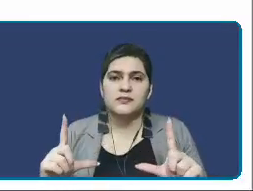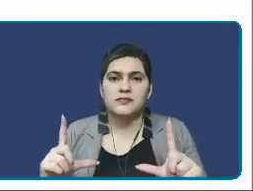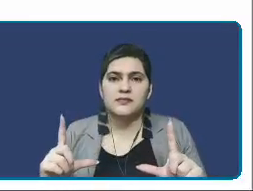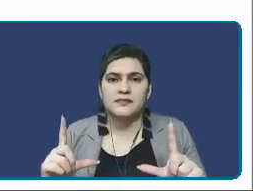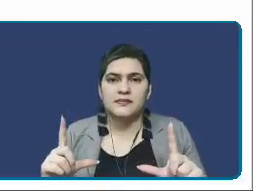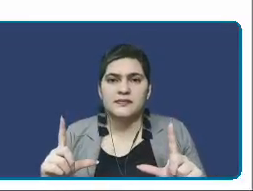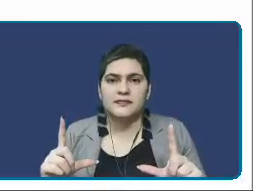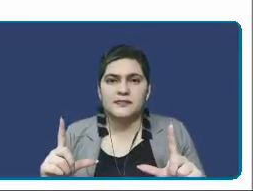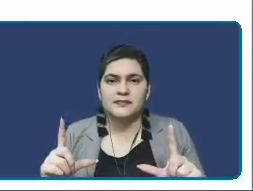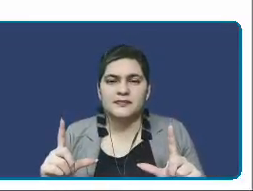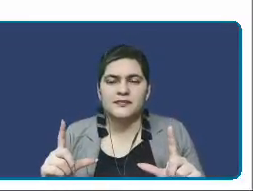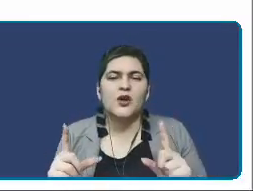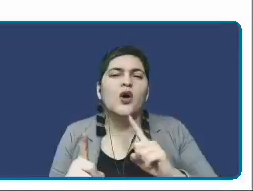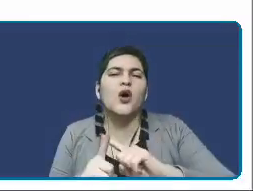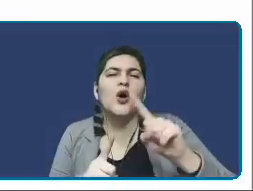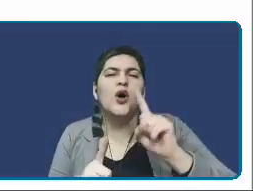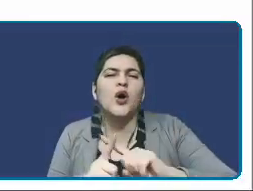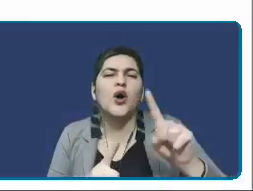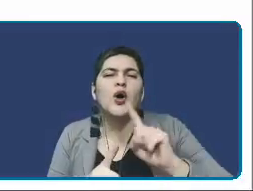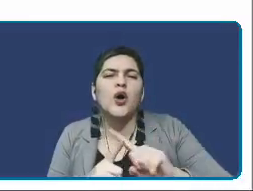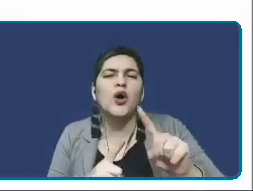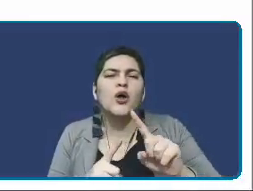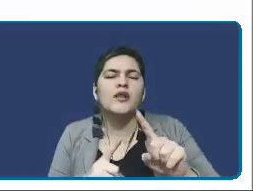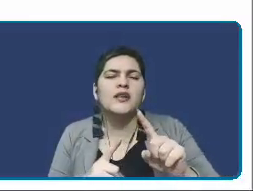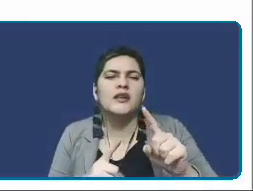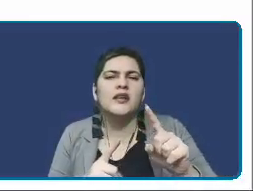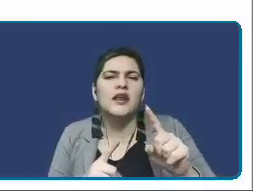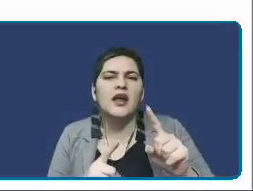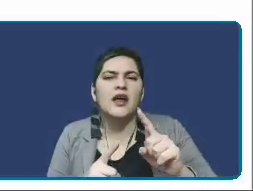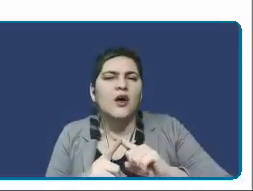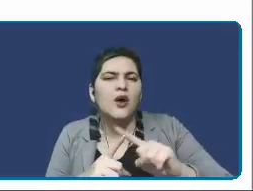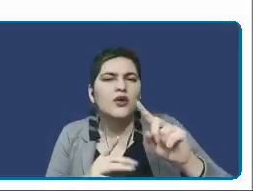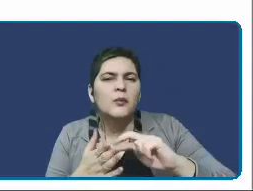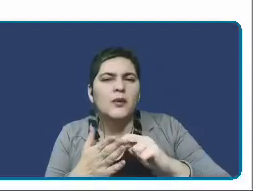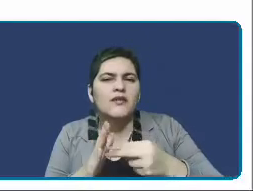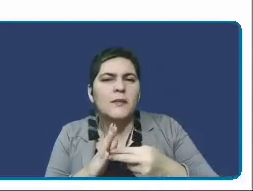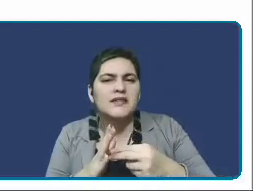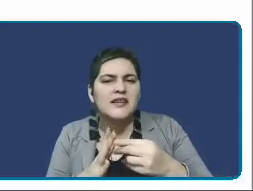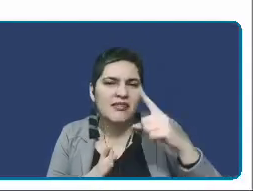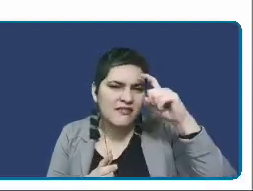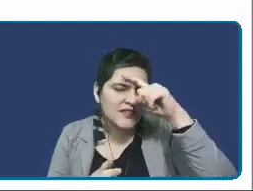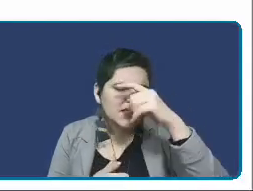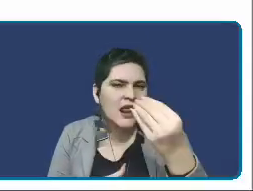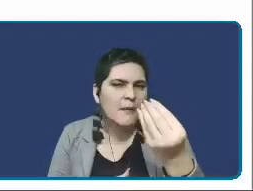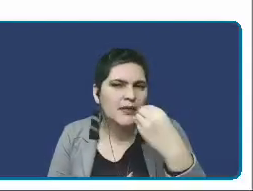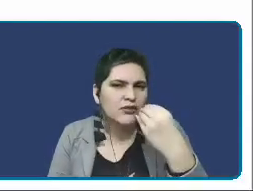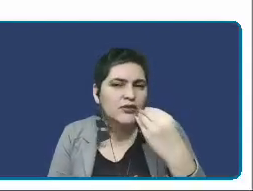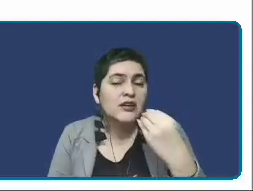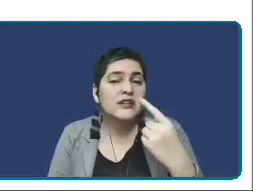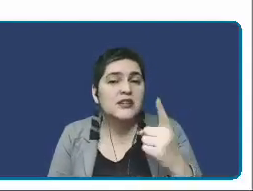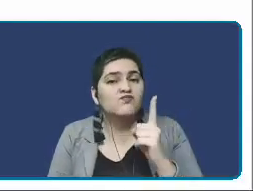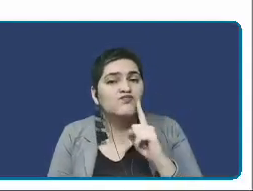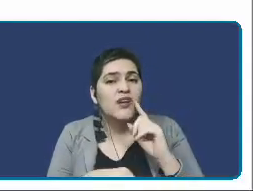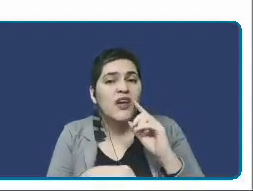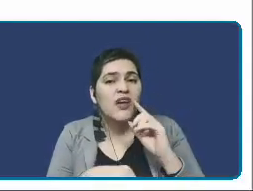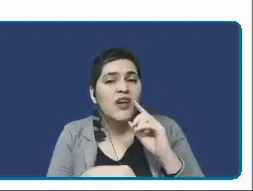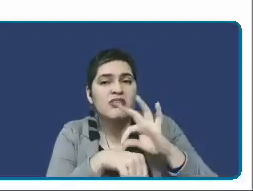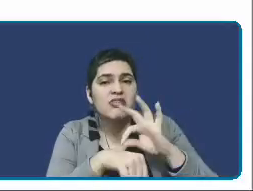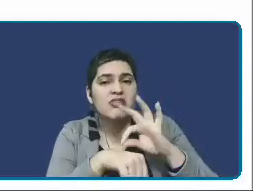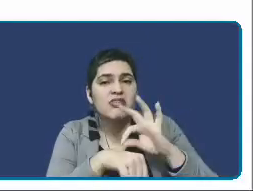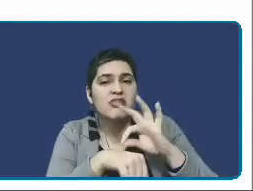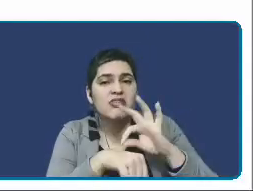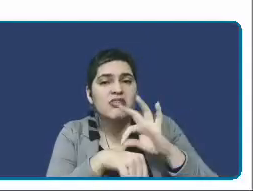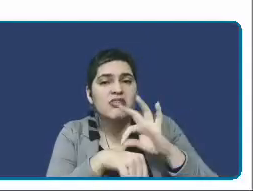otra situación que ya es un diagnóstico, que es la dificultad alimentaria. Entonces, en alguien sin autismo puede tener